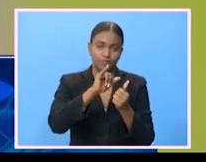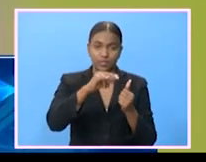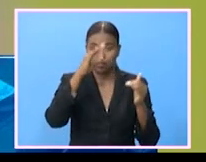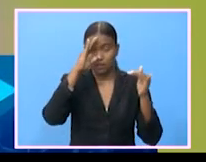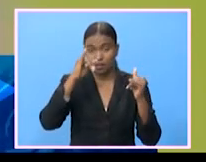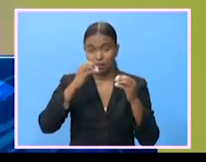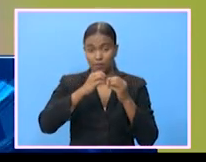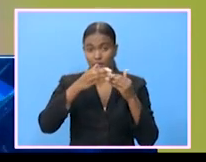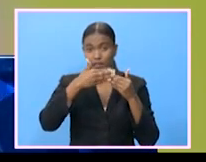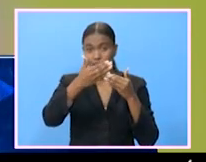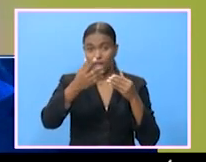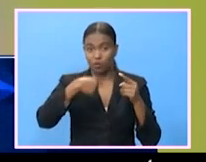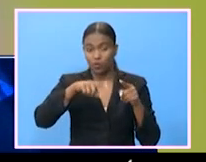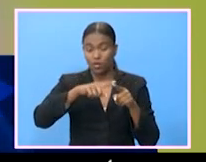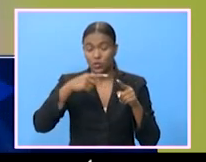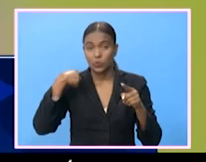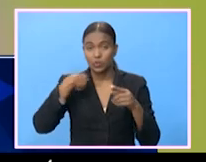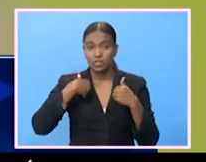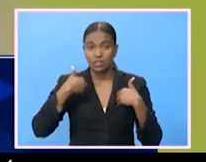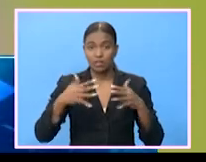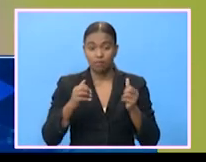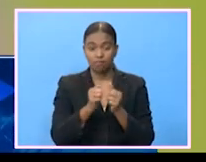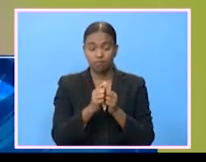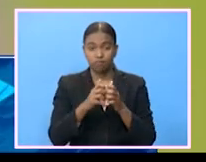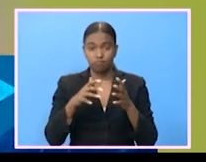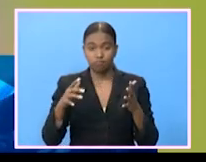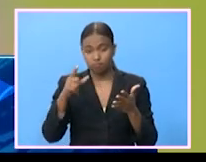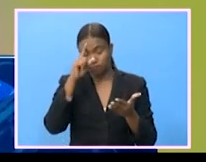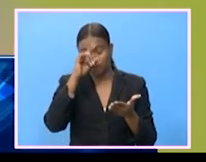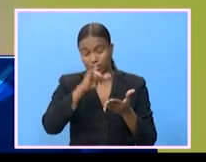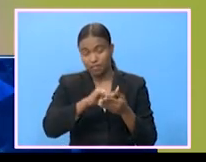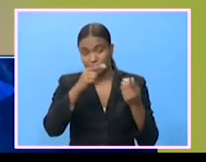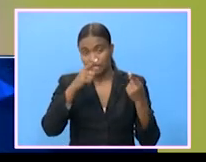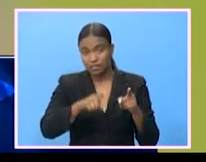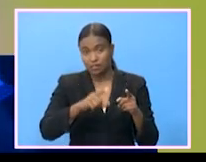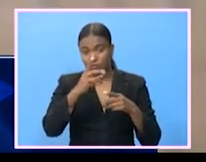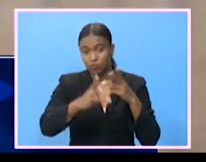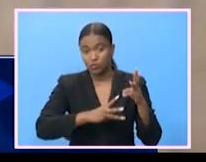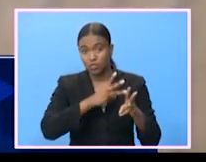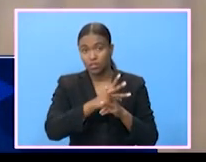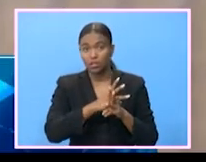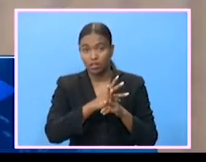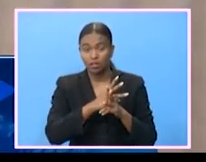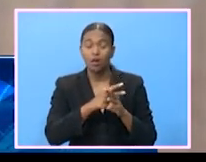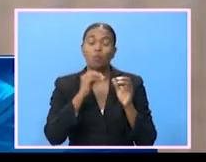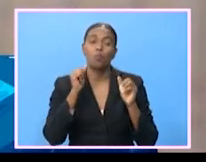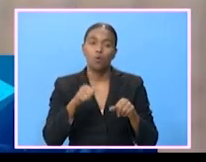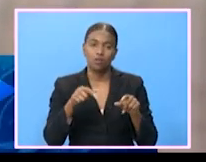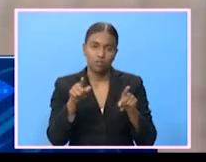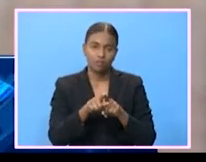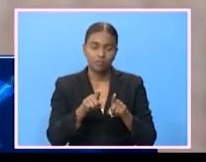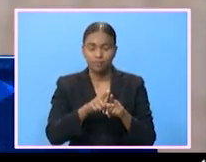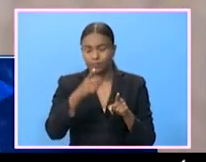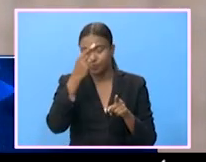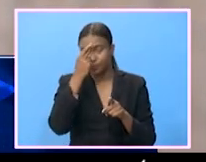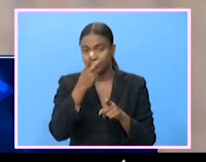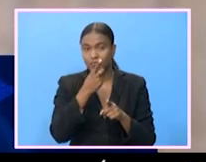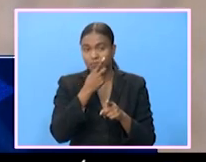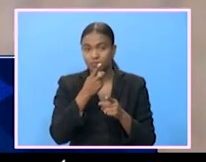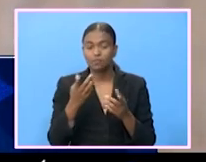más adelante, cuando tengamos ya la expansión de este evento mundialista, pueda también República